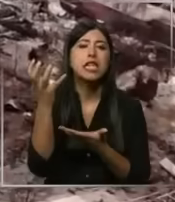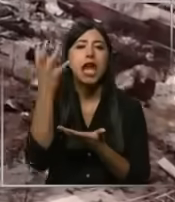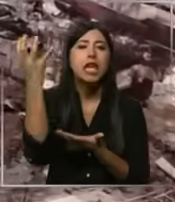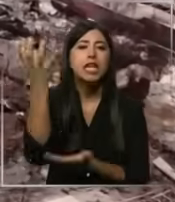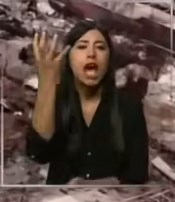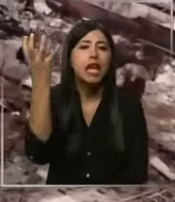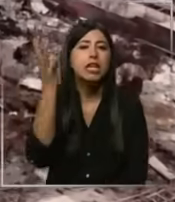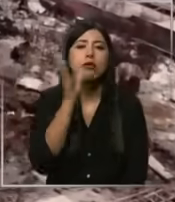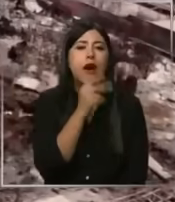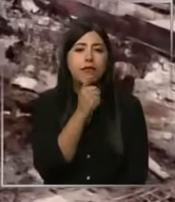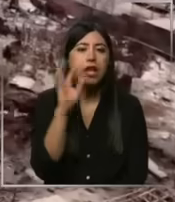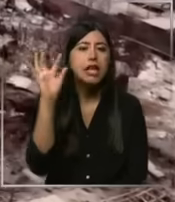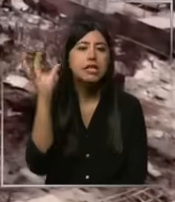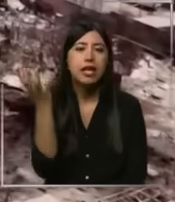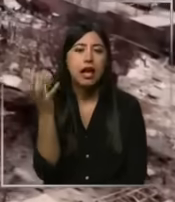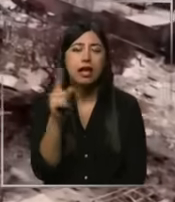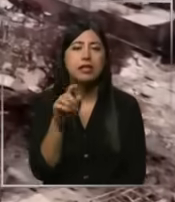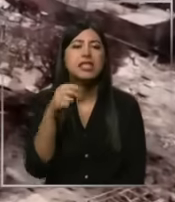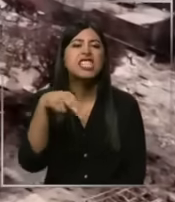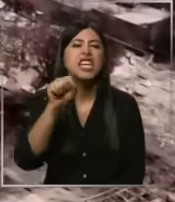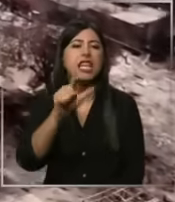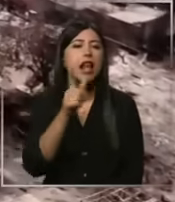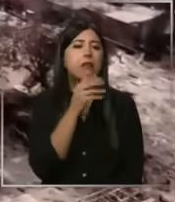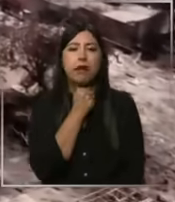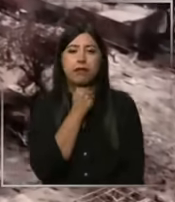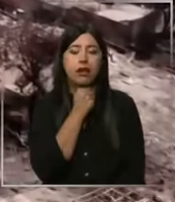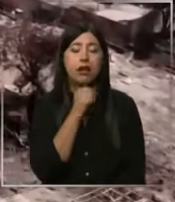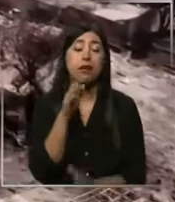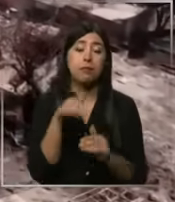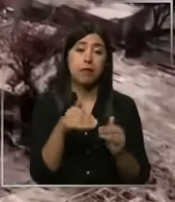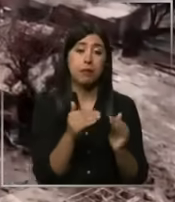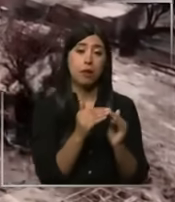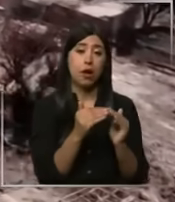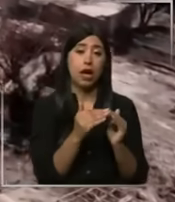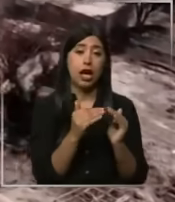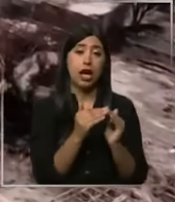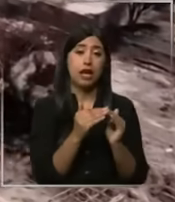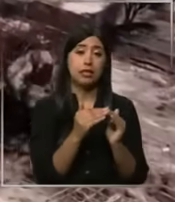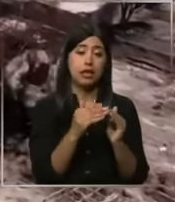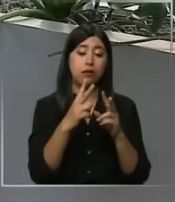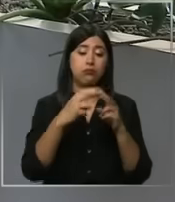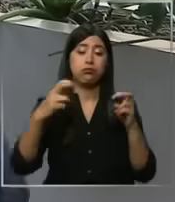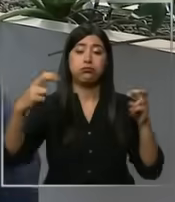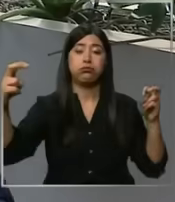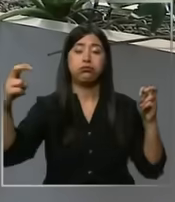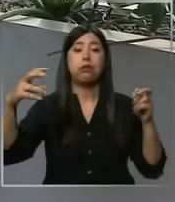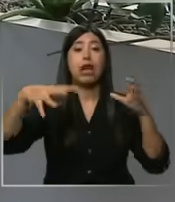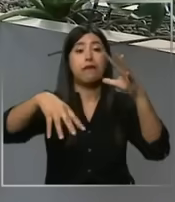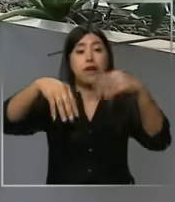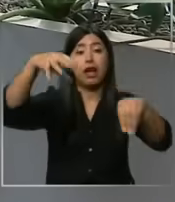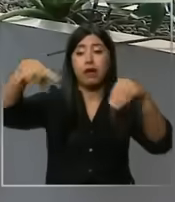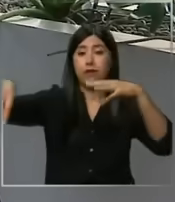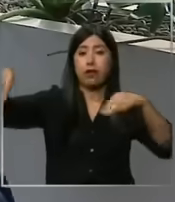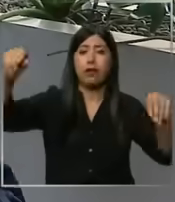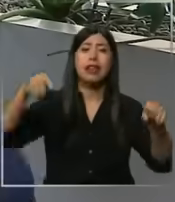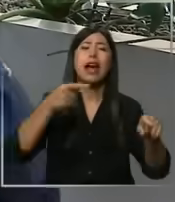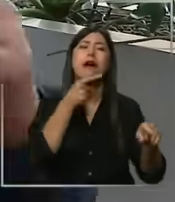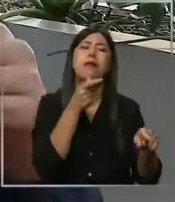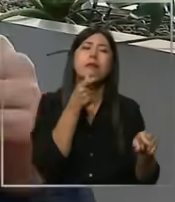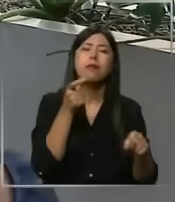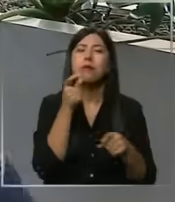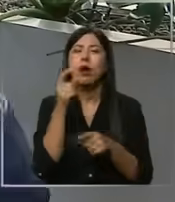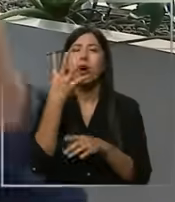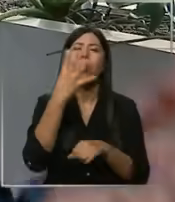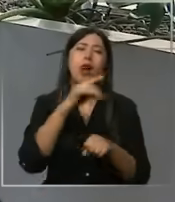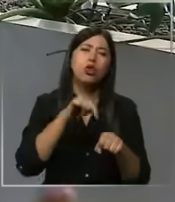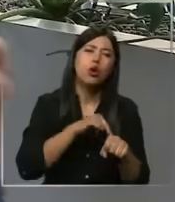Las antenas se conectan a la red eléctrica igual que una casa, ¿no? Y tienen además bancos de batería que les permiten una autonomía